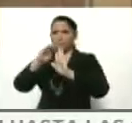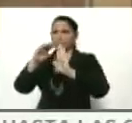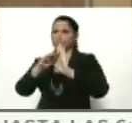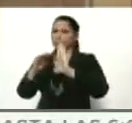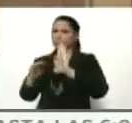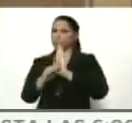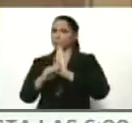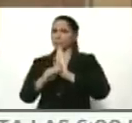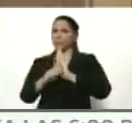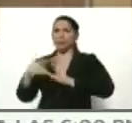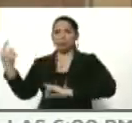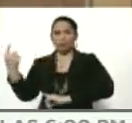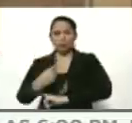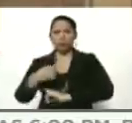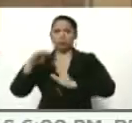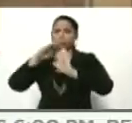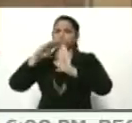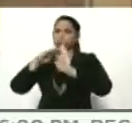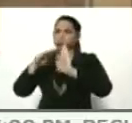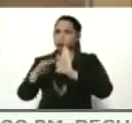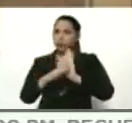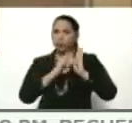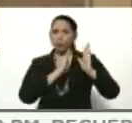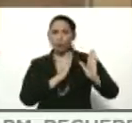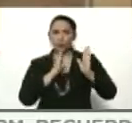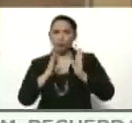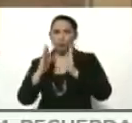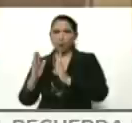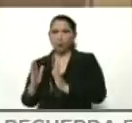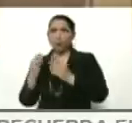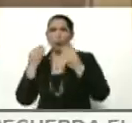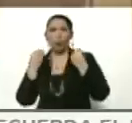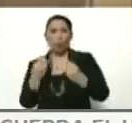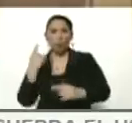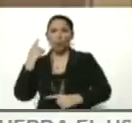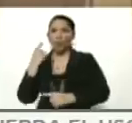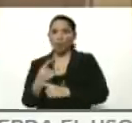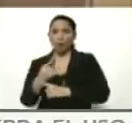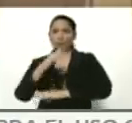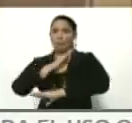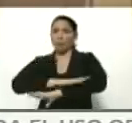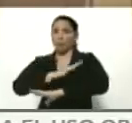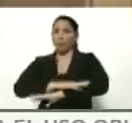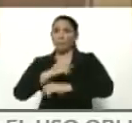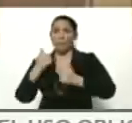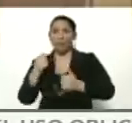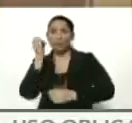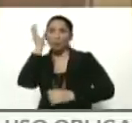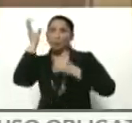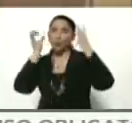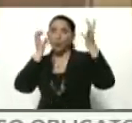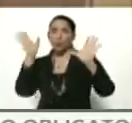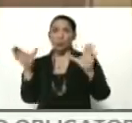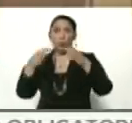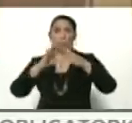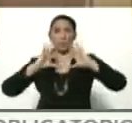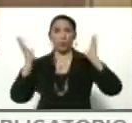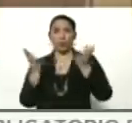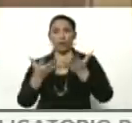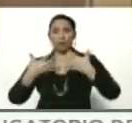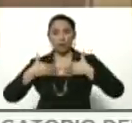lineamientos, las medidas, las recomendaciones que han surgido tanto de la Organización Mundial de la